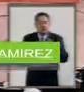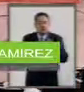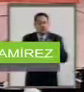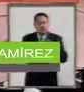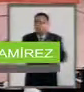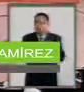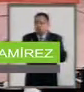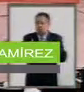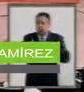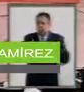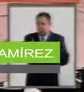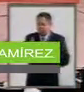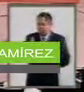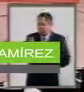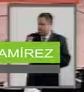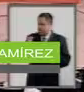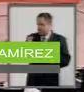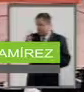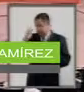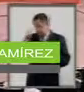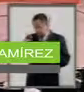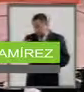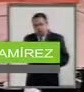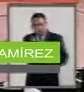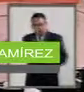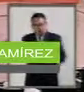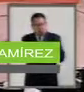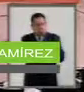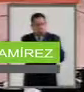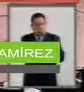el Grupo Parlamentario del Partido Verde, desde luego que vota a favor